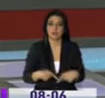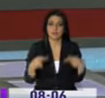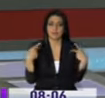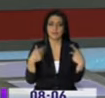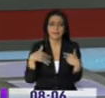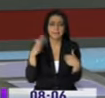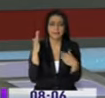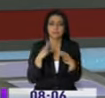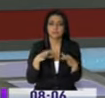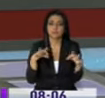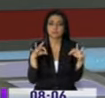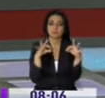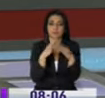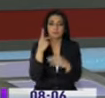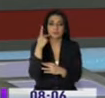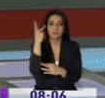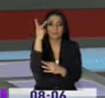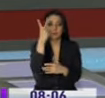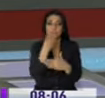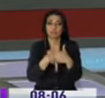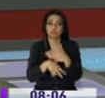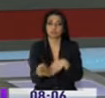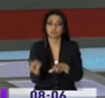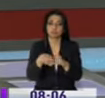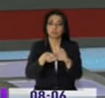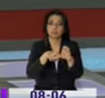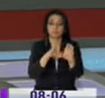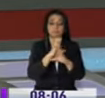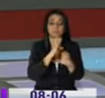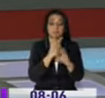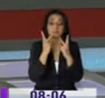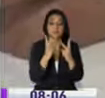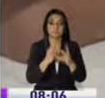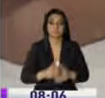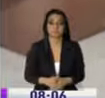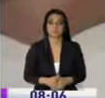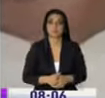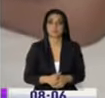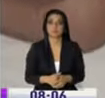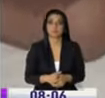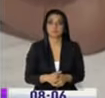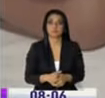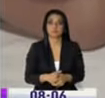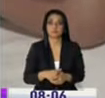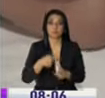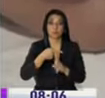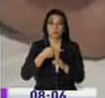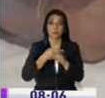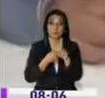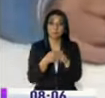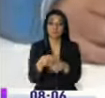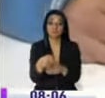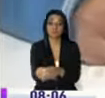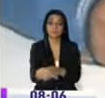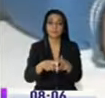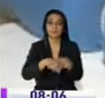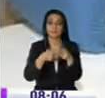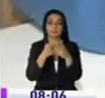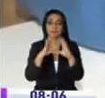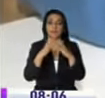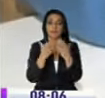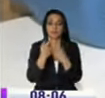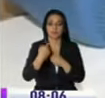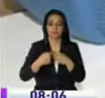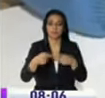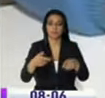preciado que tenemos nosotros los padres, nuestros hijos. Veamos. Falta un mes aproximadamente para que las clases inicien en Quito, pero antes de que